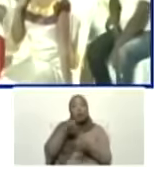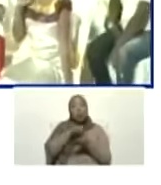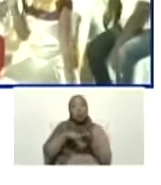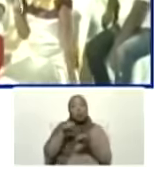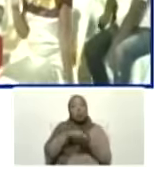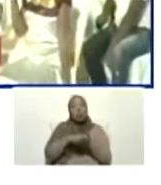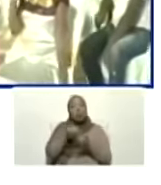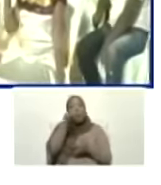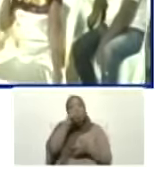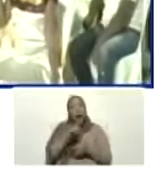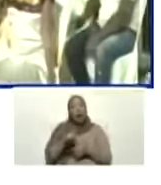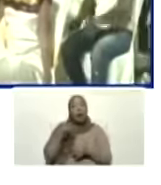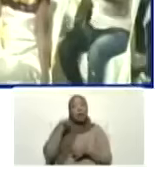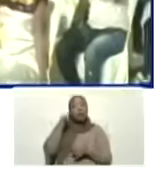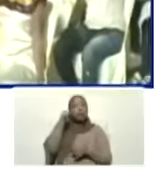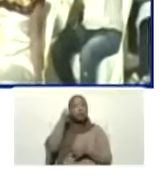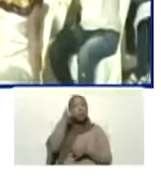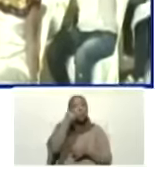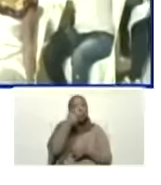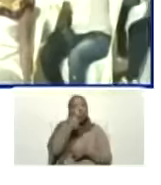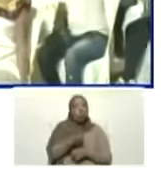estos años,